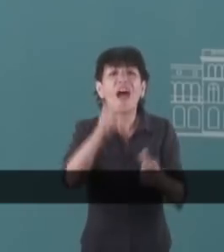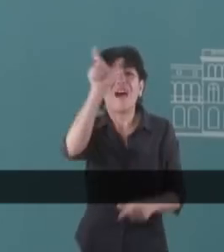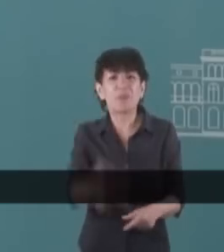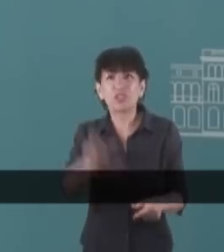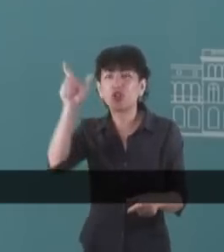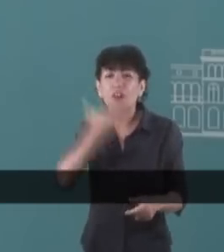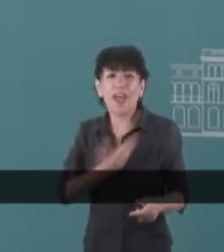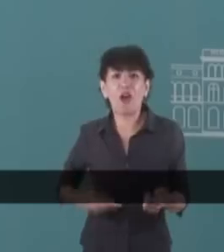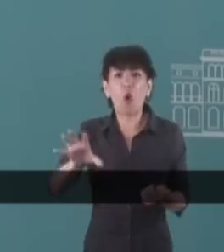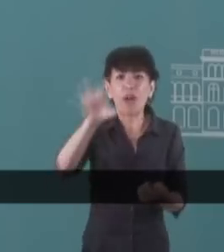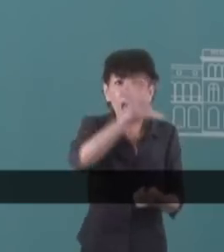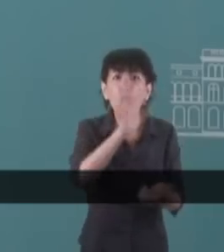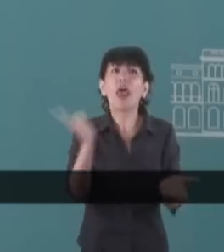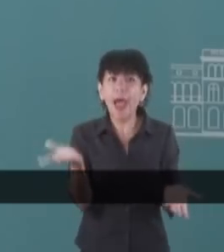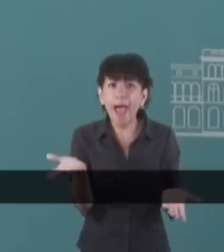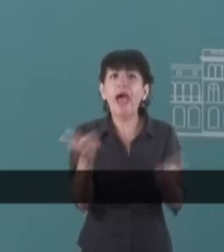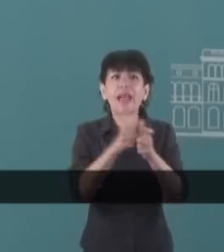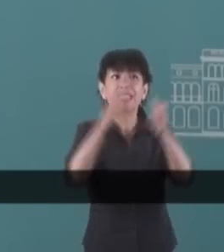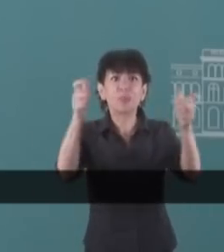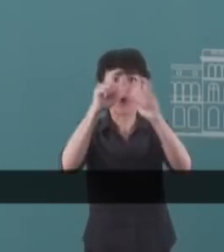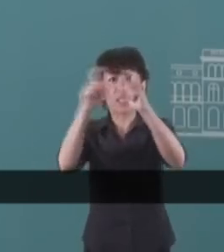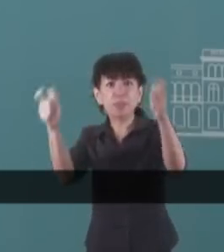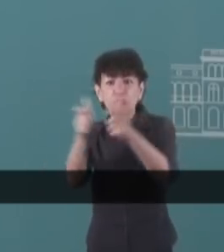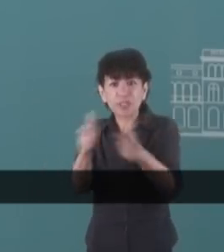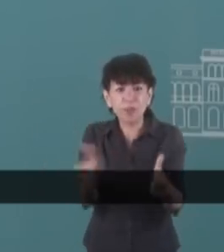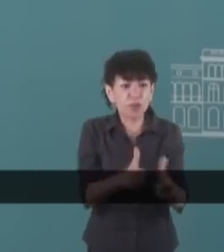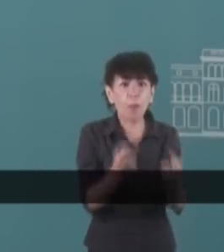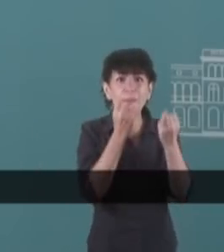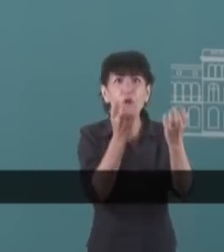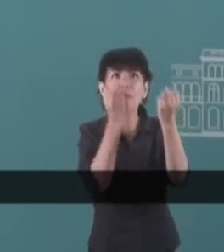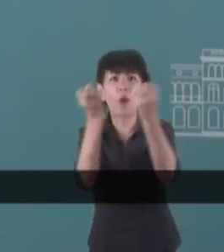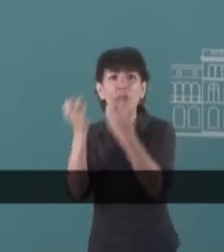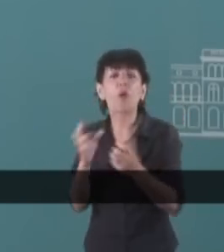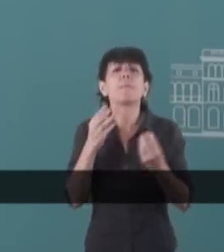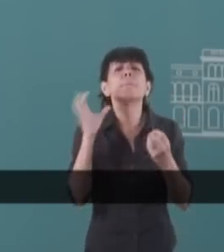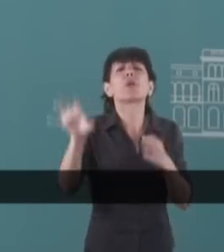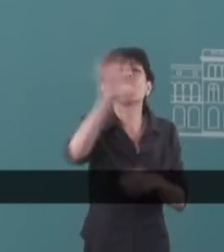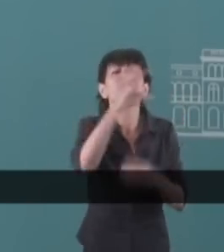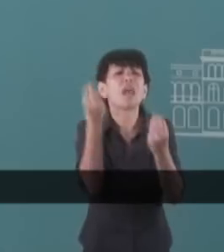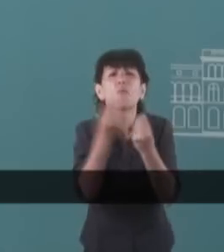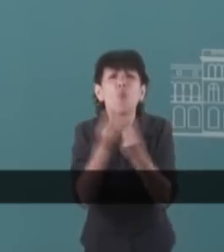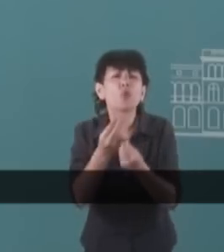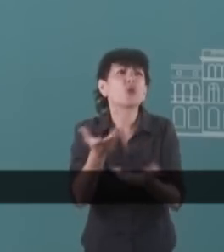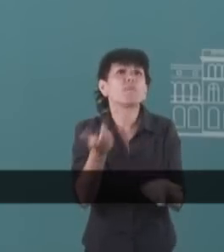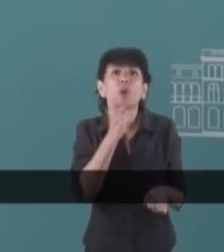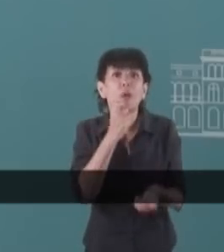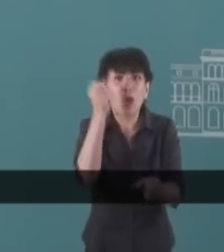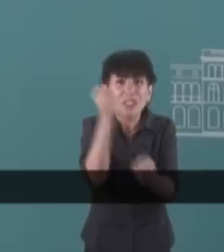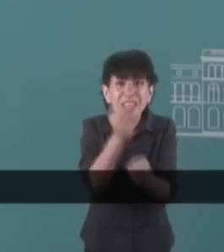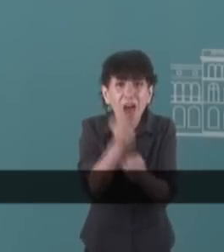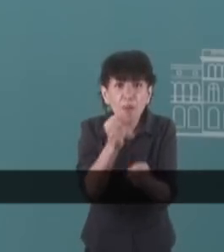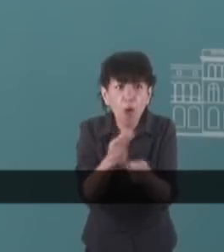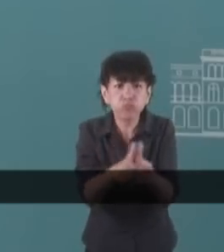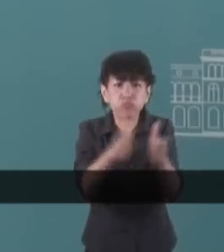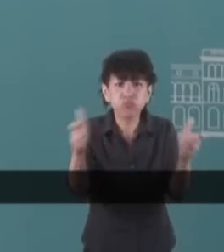este momento situaciones de mucho crecimiento en cada una de sus provincias. Les reitero, hay muchas provincias que tienen tasas de desempleo debajo de 2 puntos